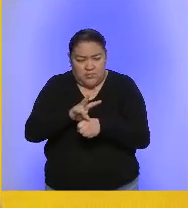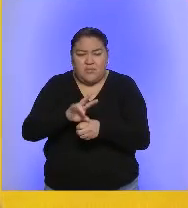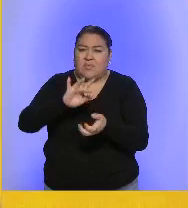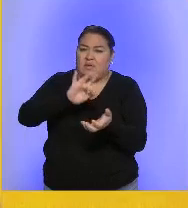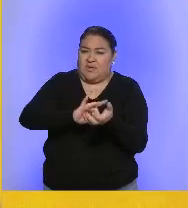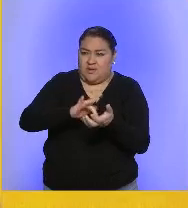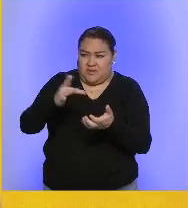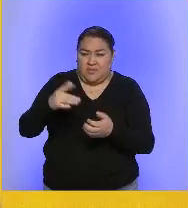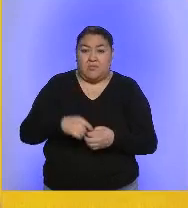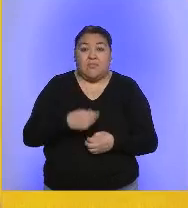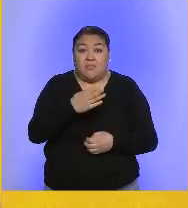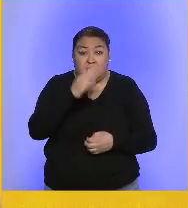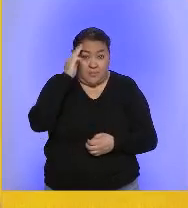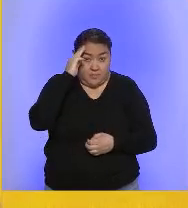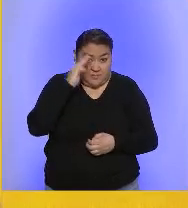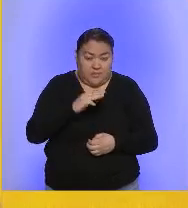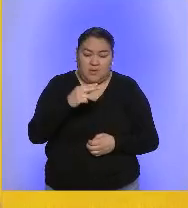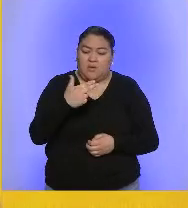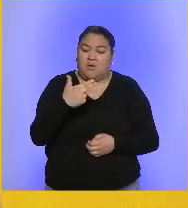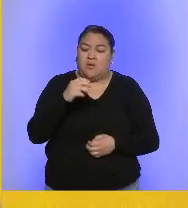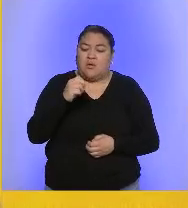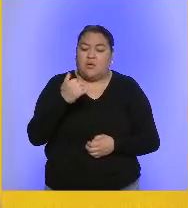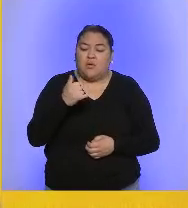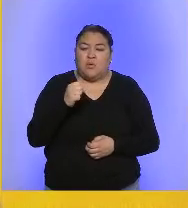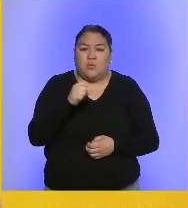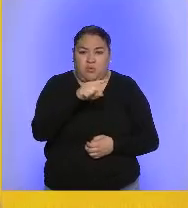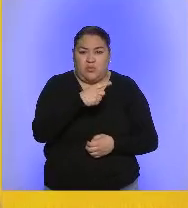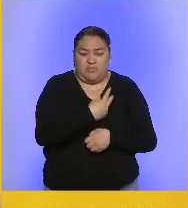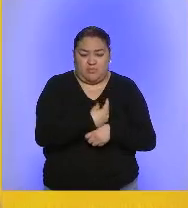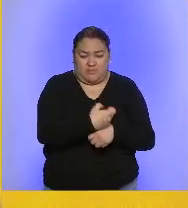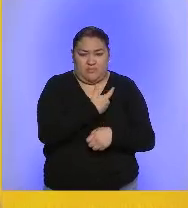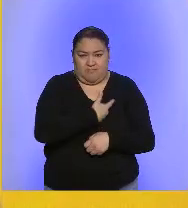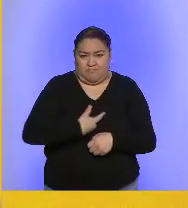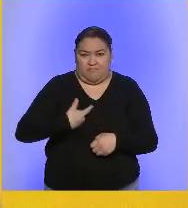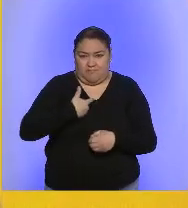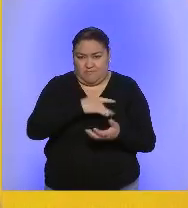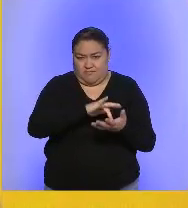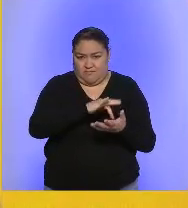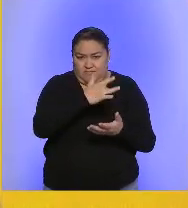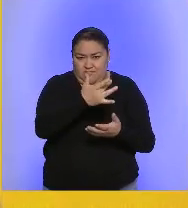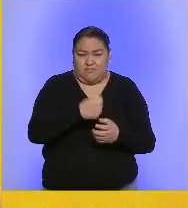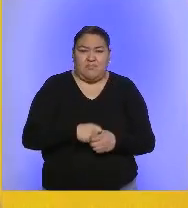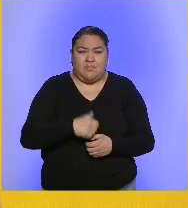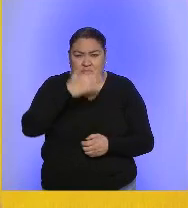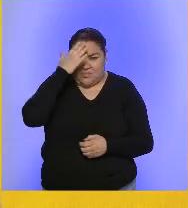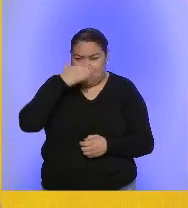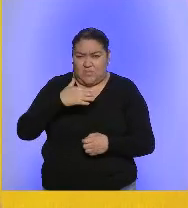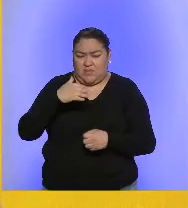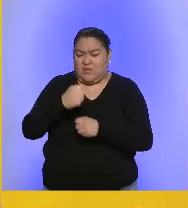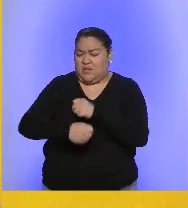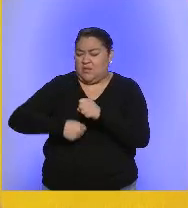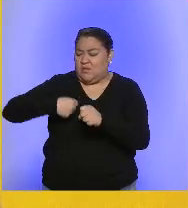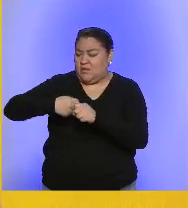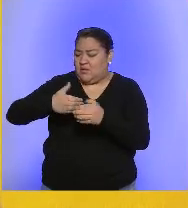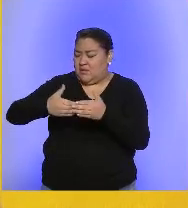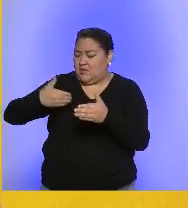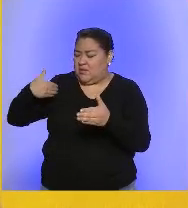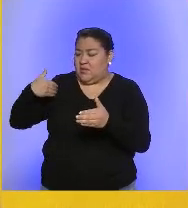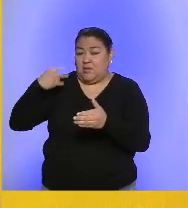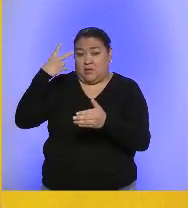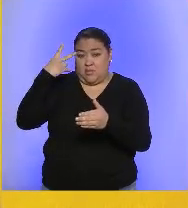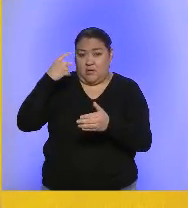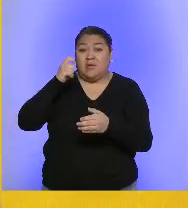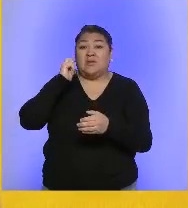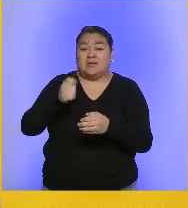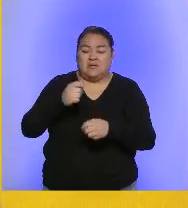la invitación que nos ha hecho. En los últimos 2 años en Tamaulipas tuvo 2 procesos electorales de relevancia